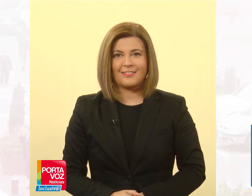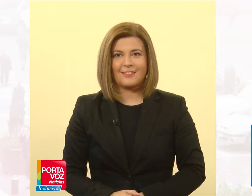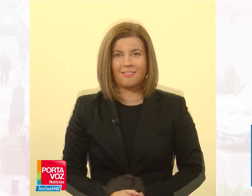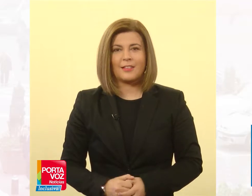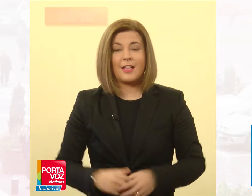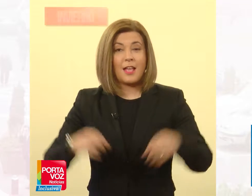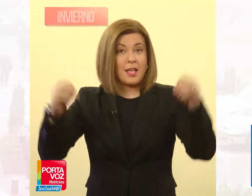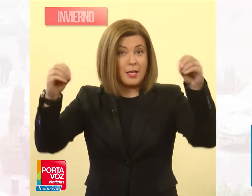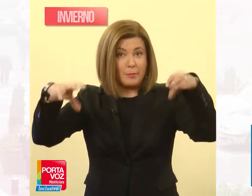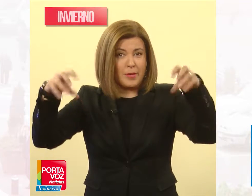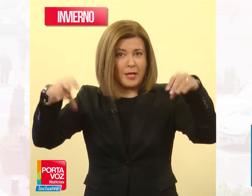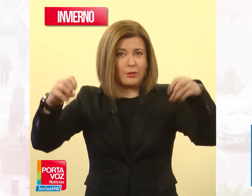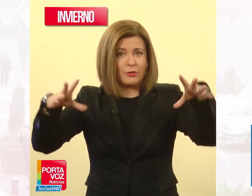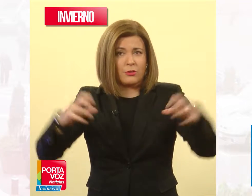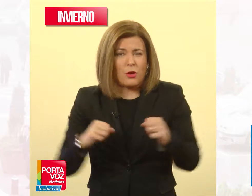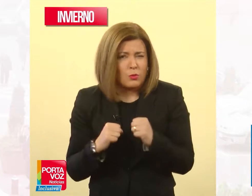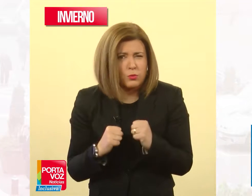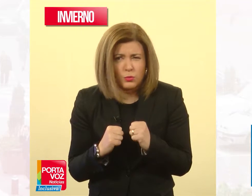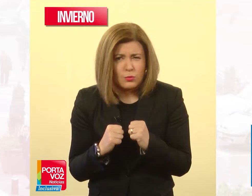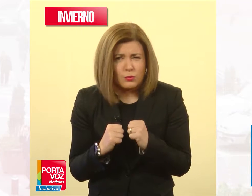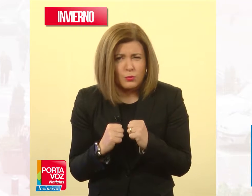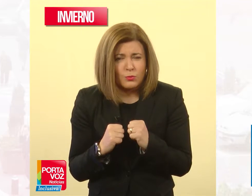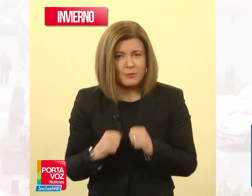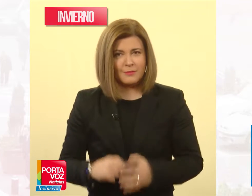Otoño Invierno